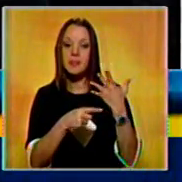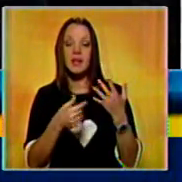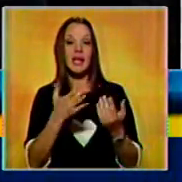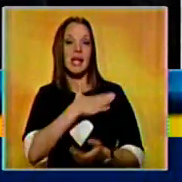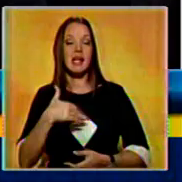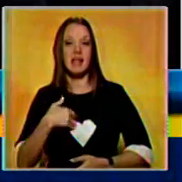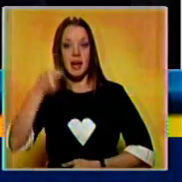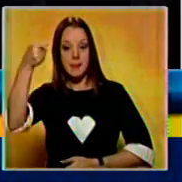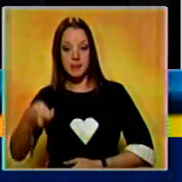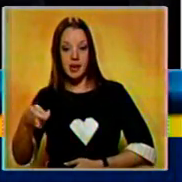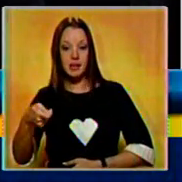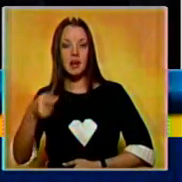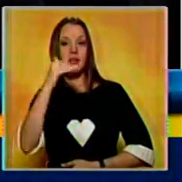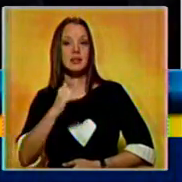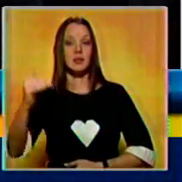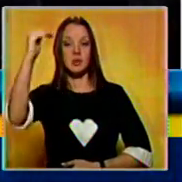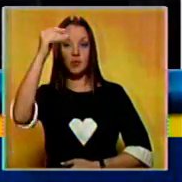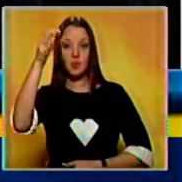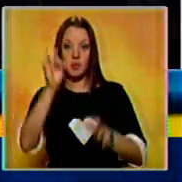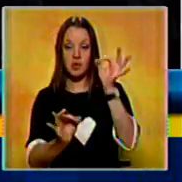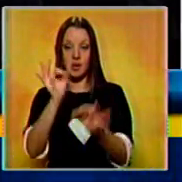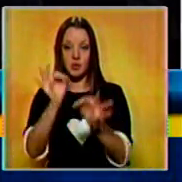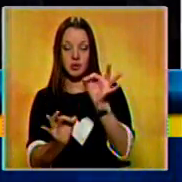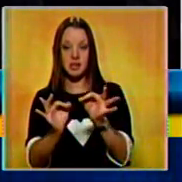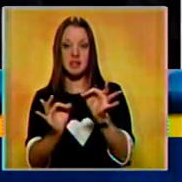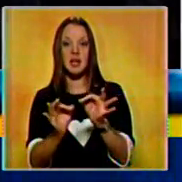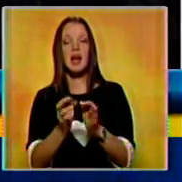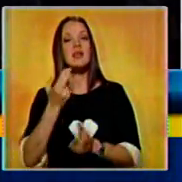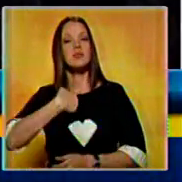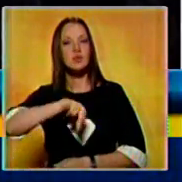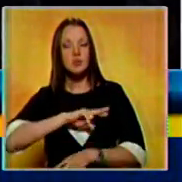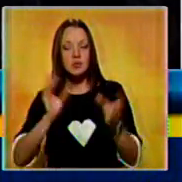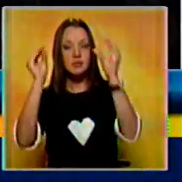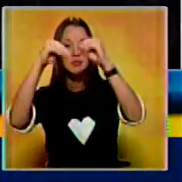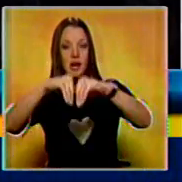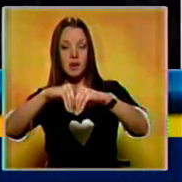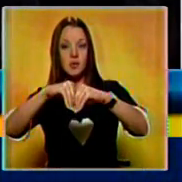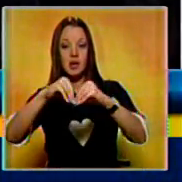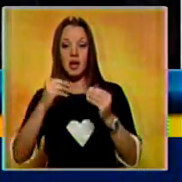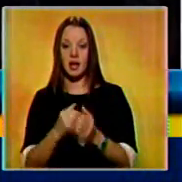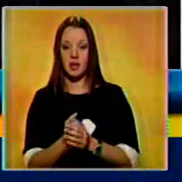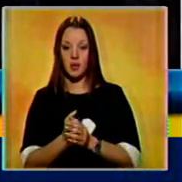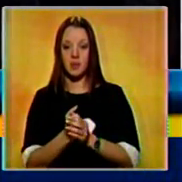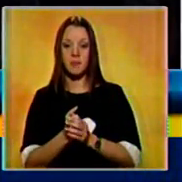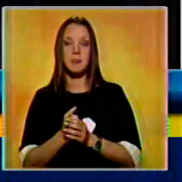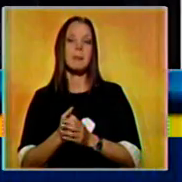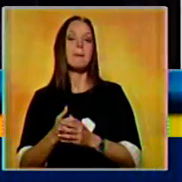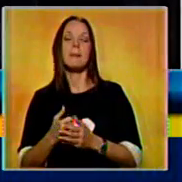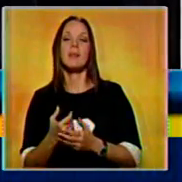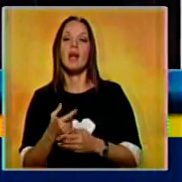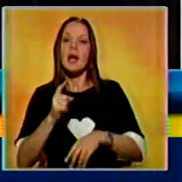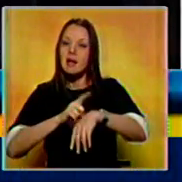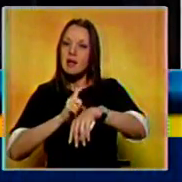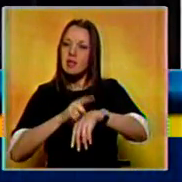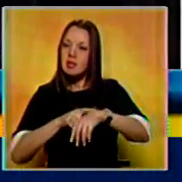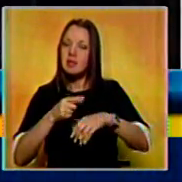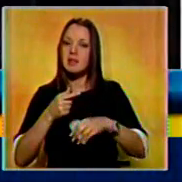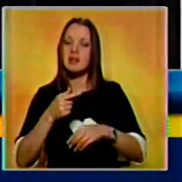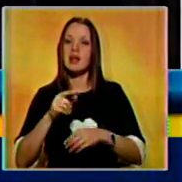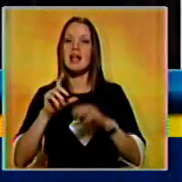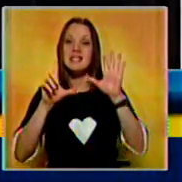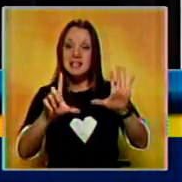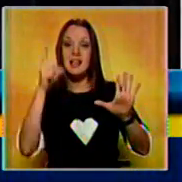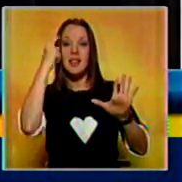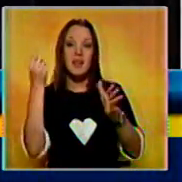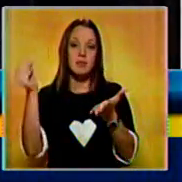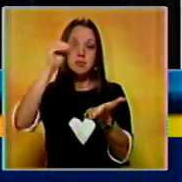magistrado y magistrada del Tribunal Supremo de Justicia, que hemos acordado extender una prórroga por 7